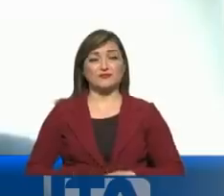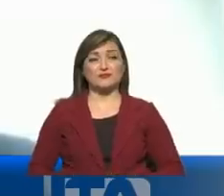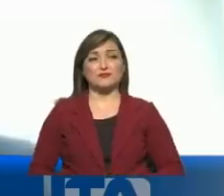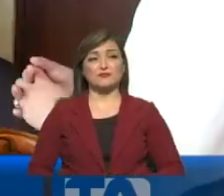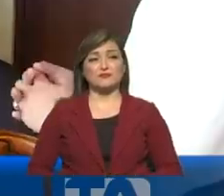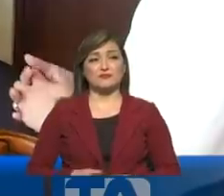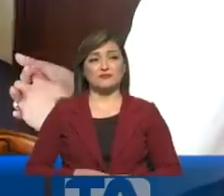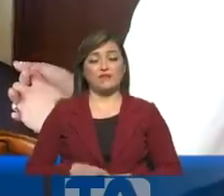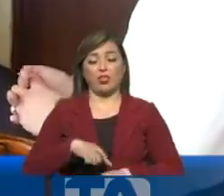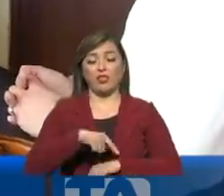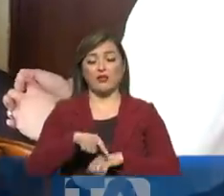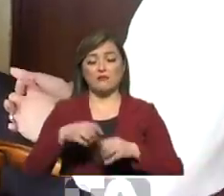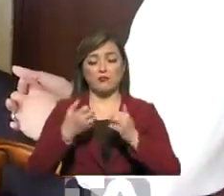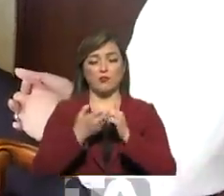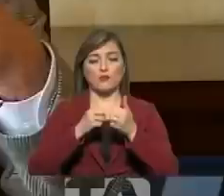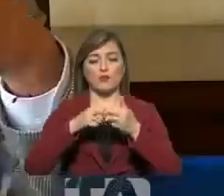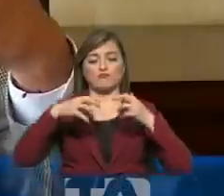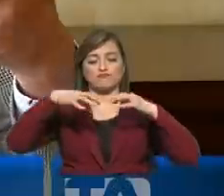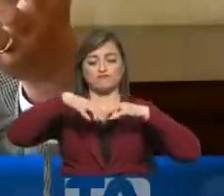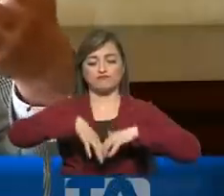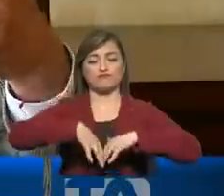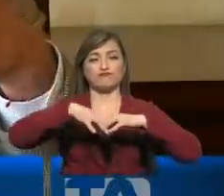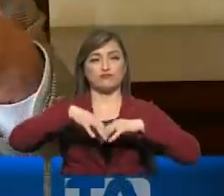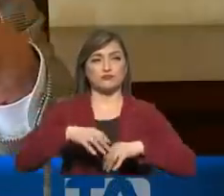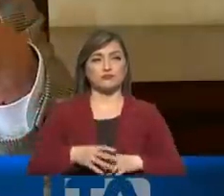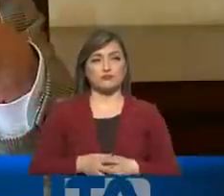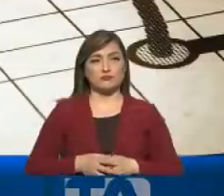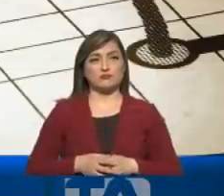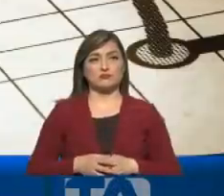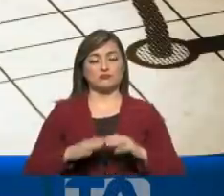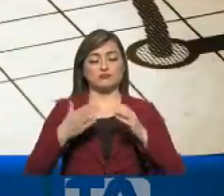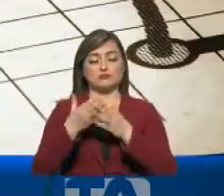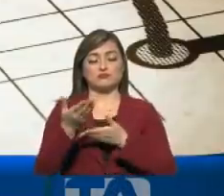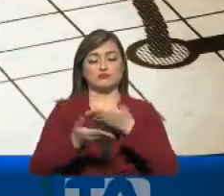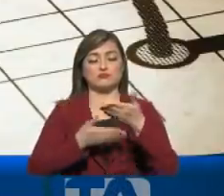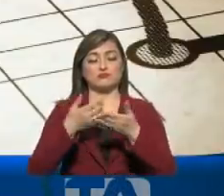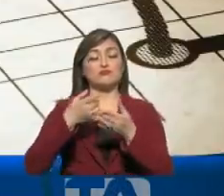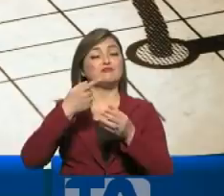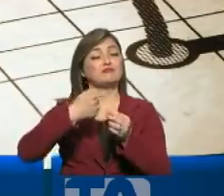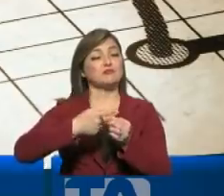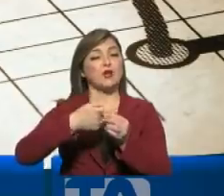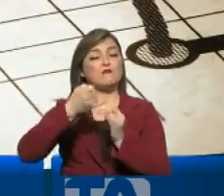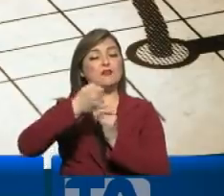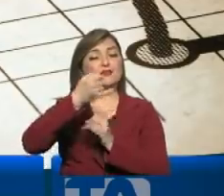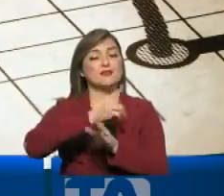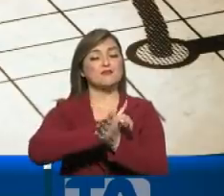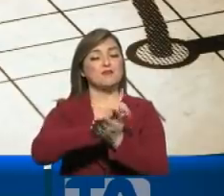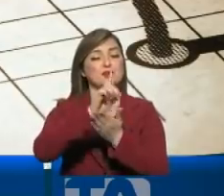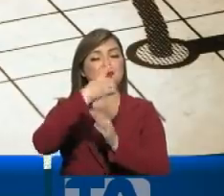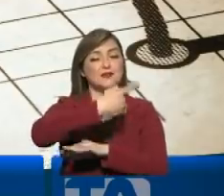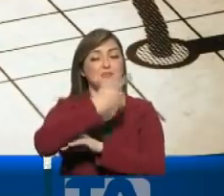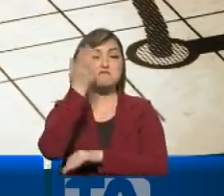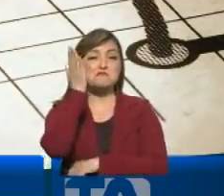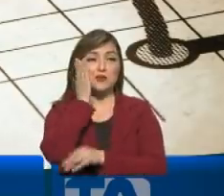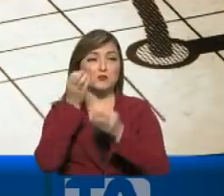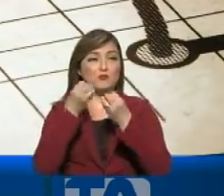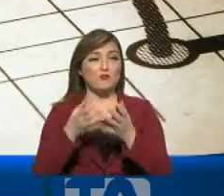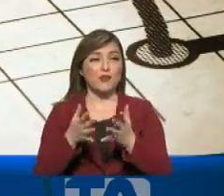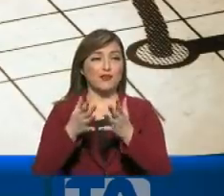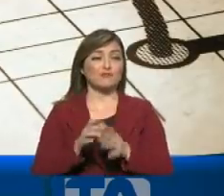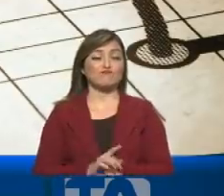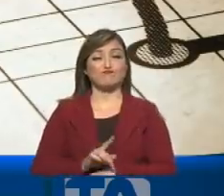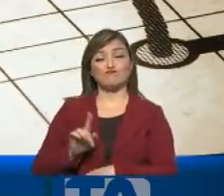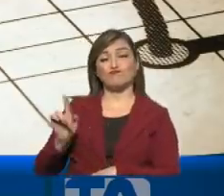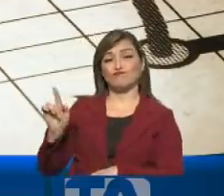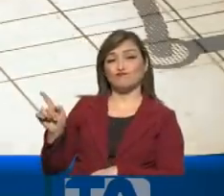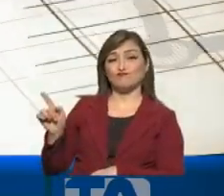durar largo. Según la Cámara de Comercio de Quito, solo durante el fin de semana del Día de la Madre, las pérdidas se estiman entre 250 y